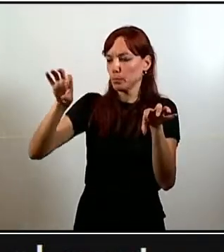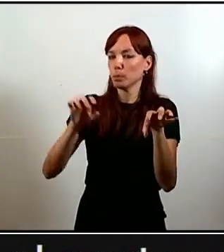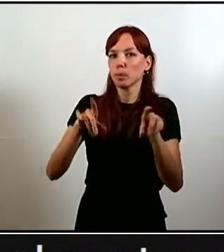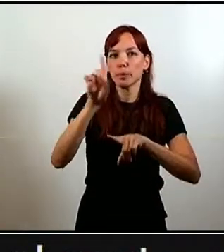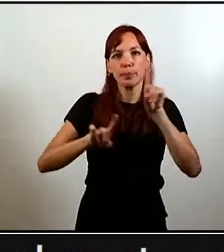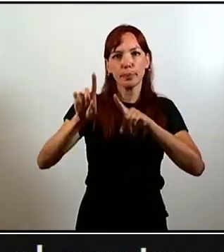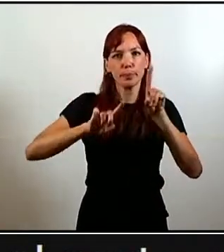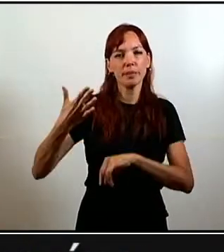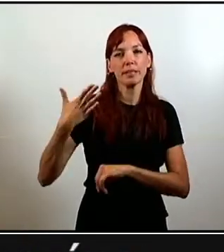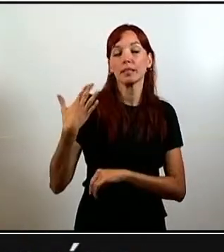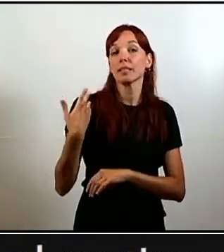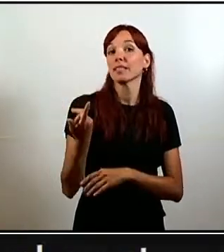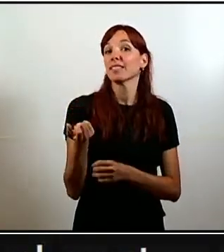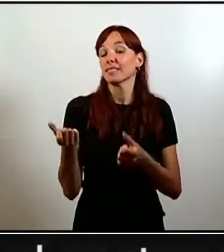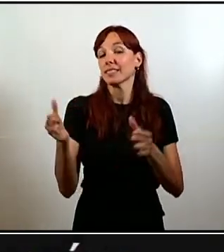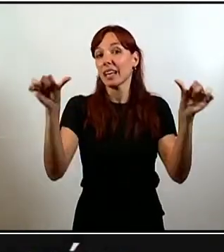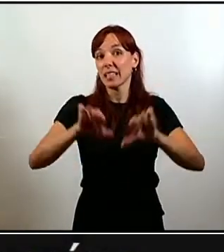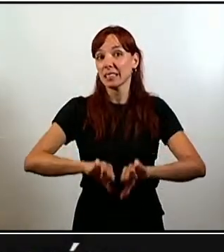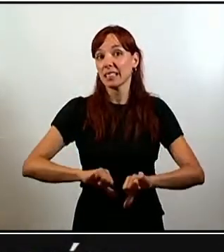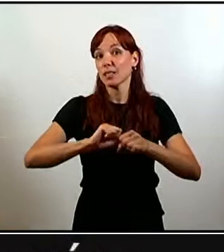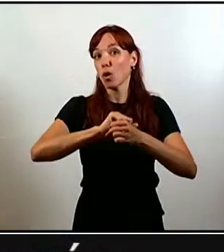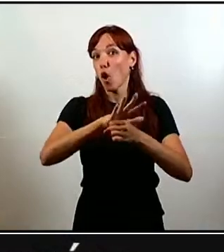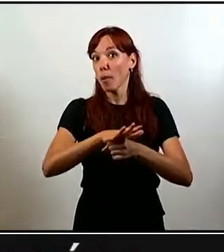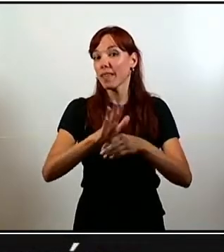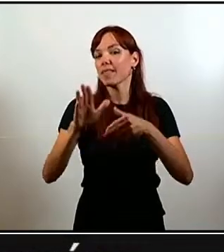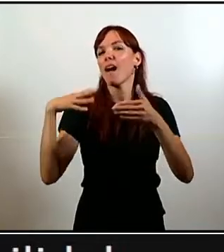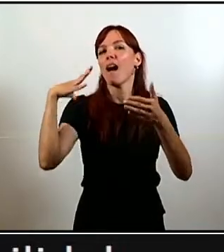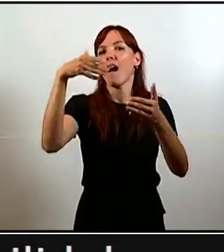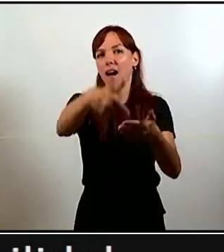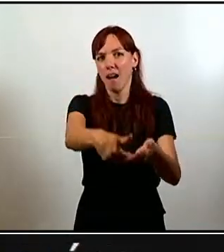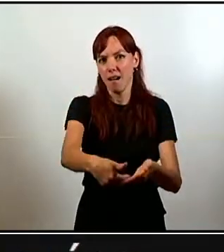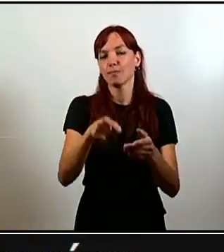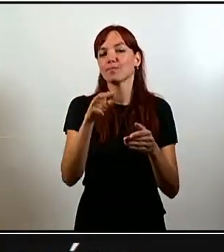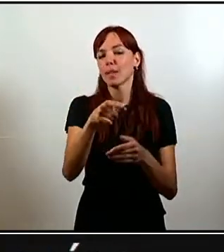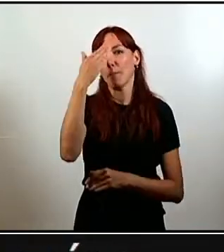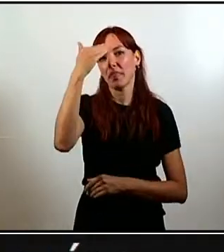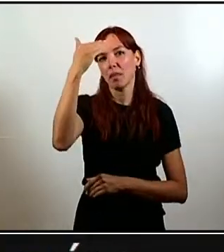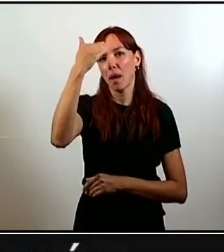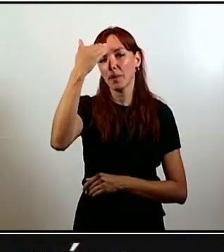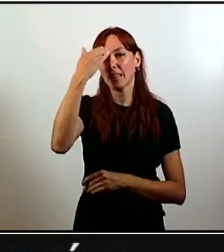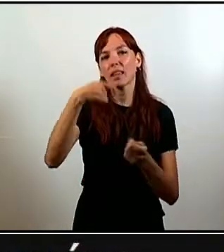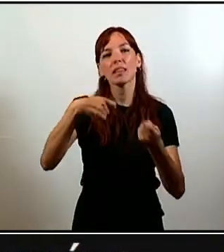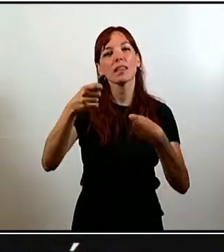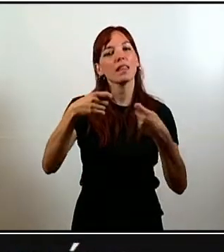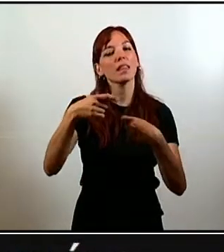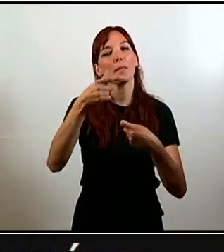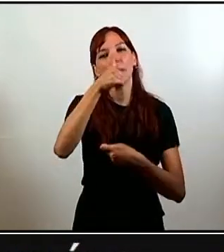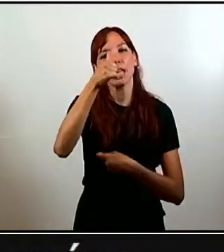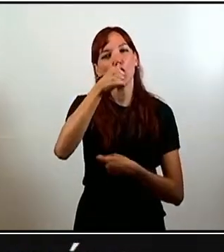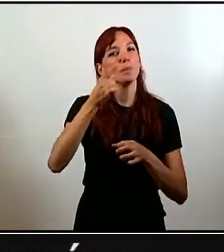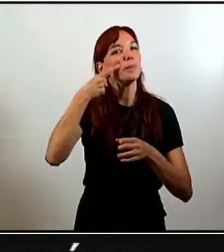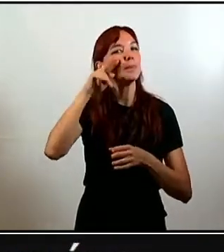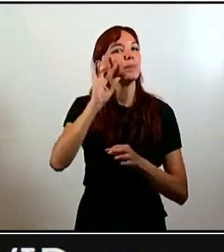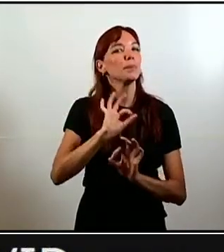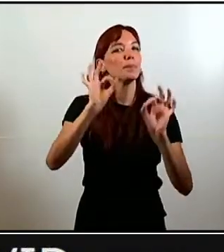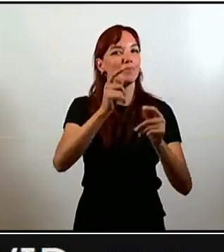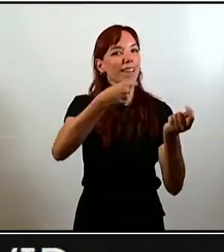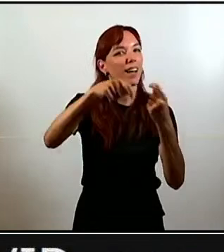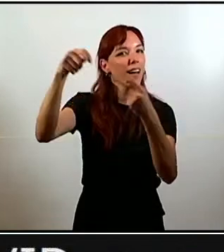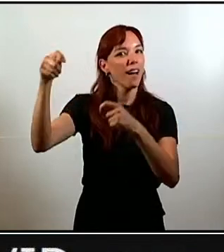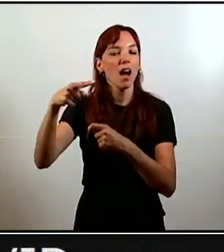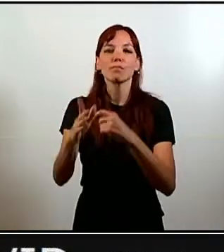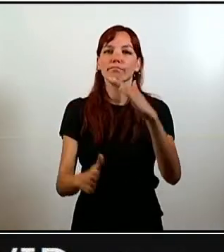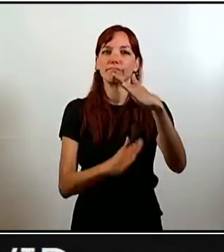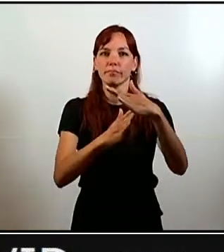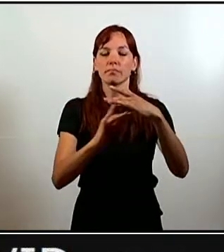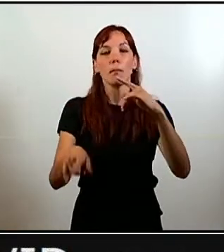de COVID, una crisis que afectó fundamentalmente a los canales de comercialización del vino, y todo esto fue agravado también por un